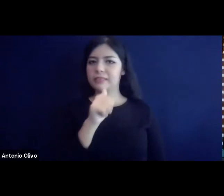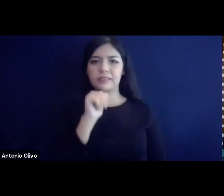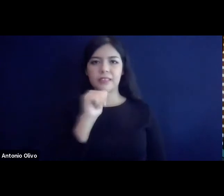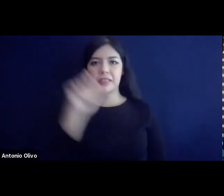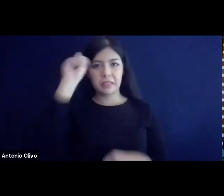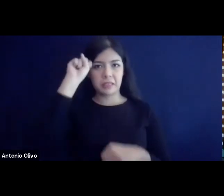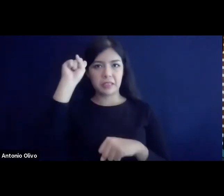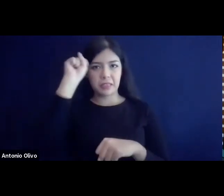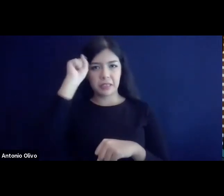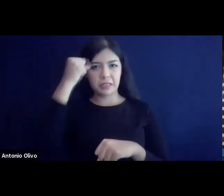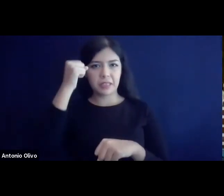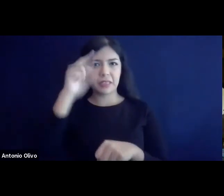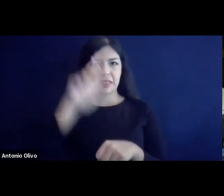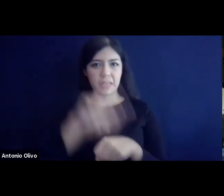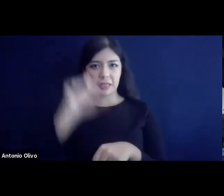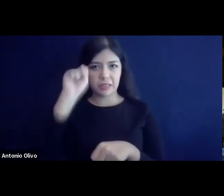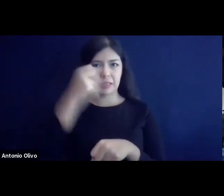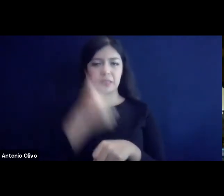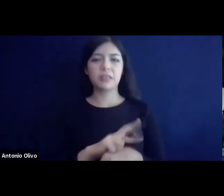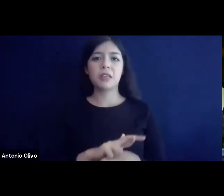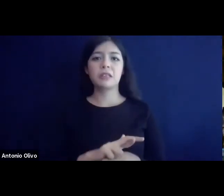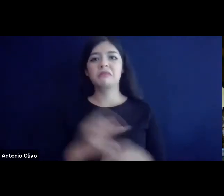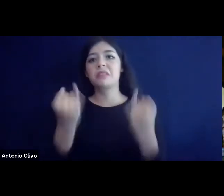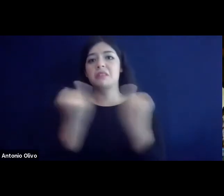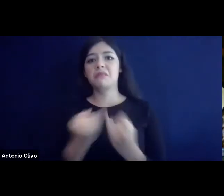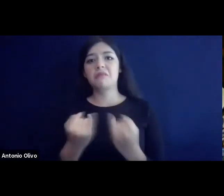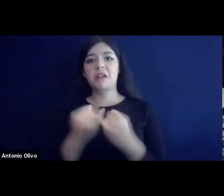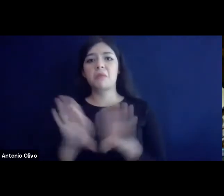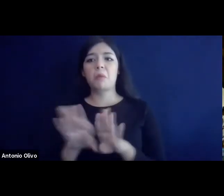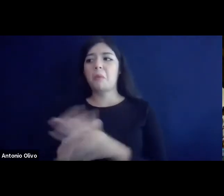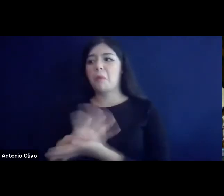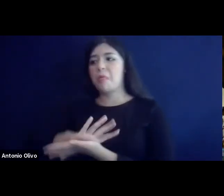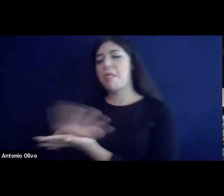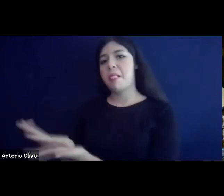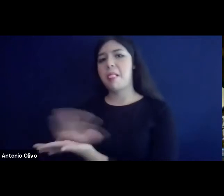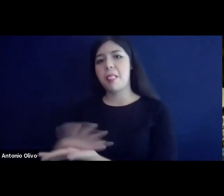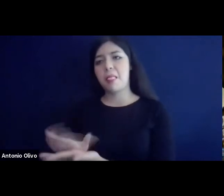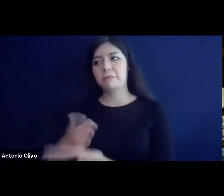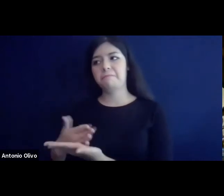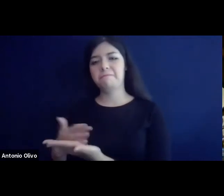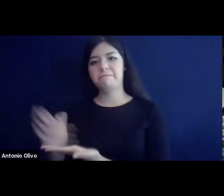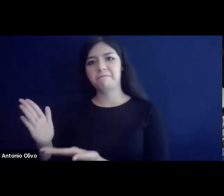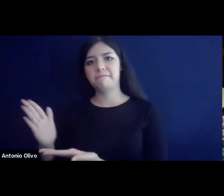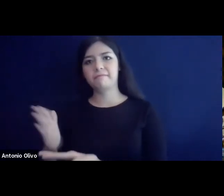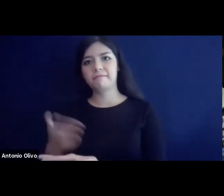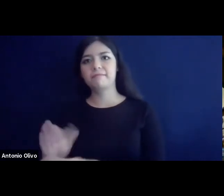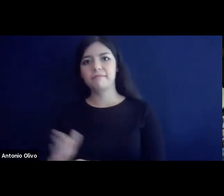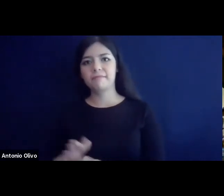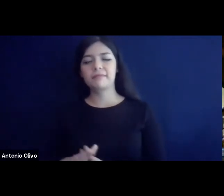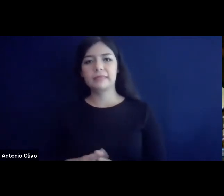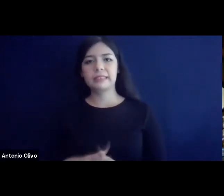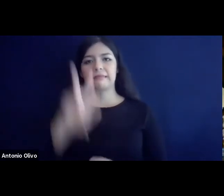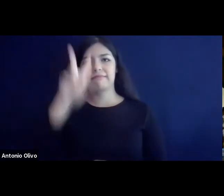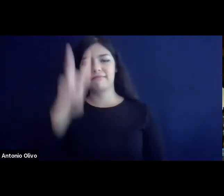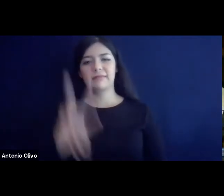alumnos y no a mí, de que cuando solicitaba algo tenían que bajar a dármelo, etcétera, ¿no? Entonces fue una experiencia.